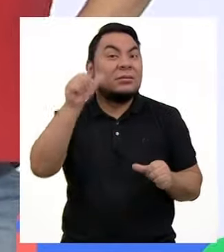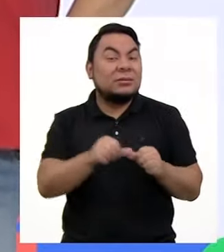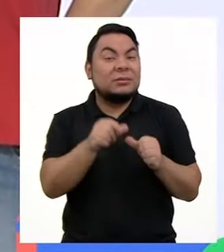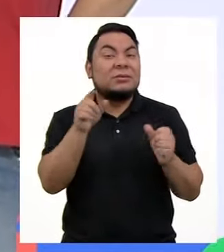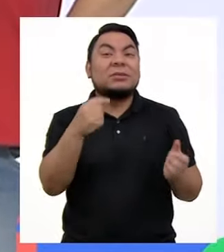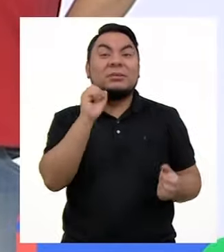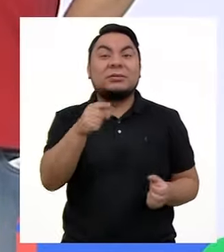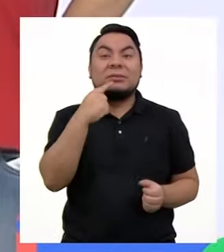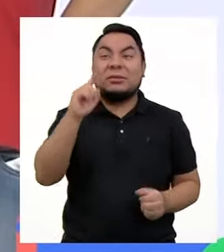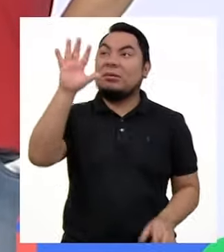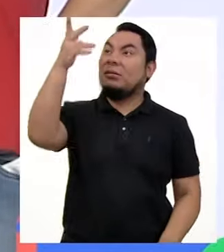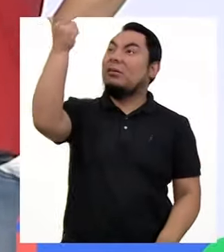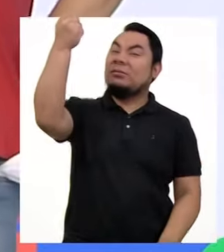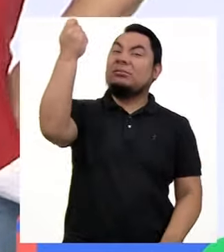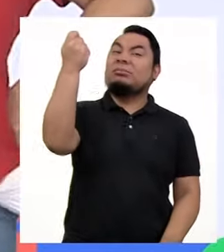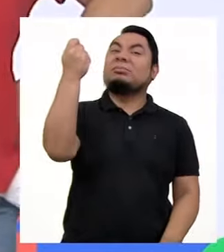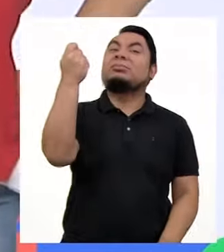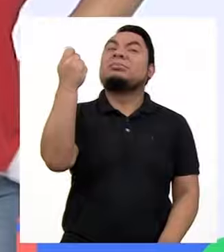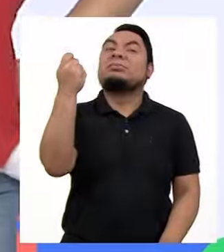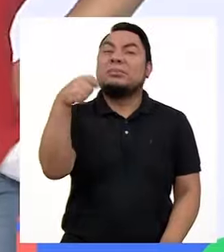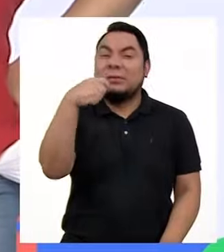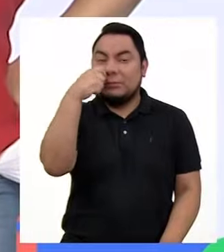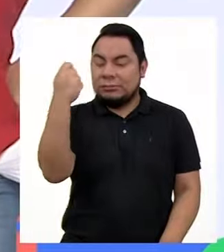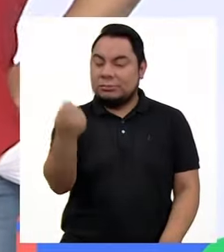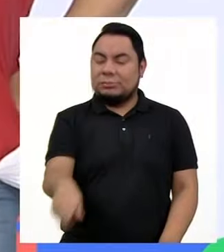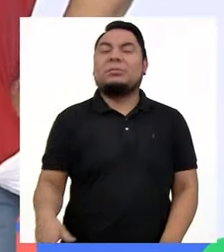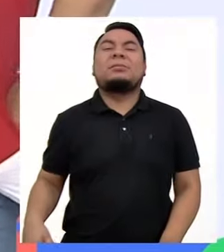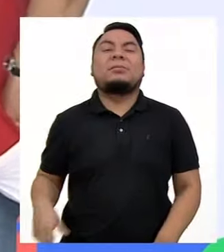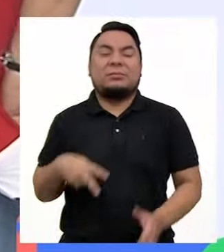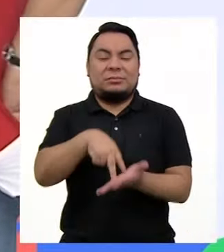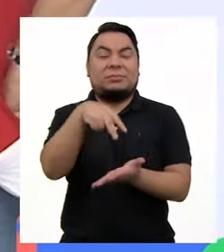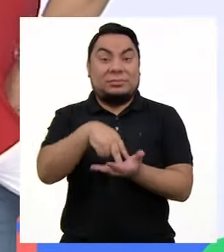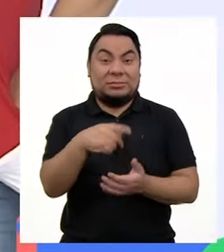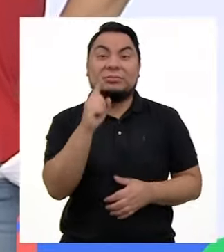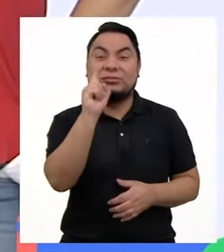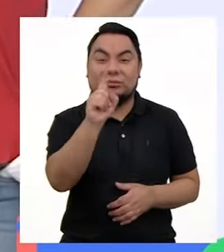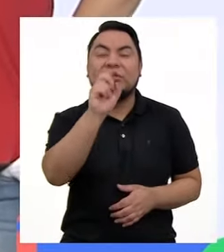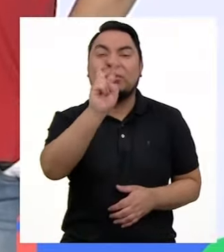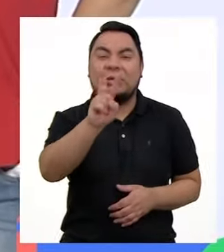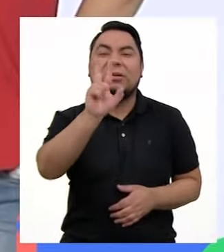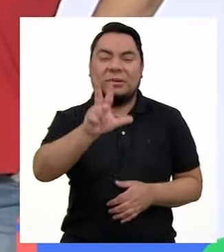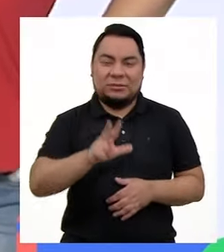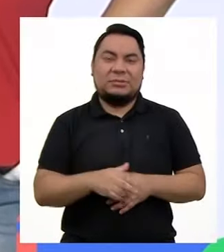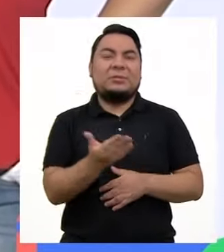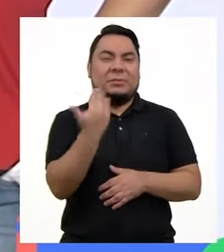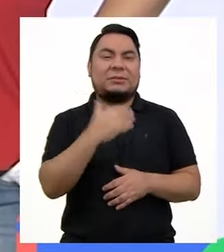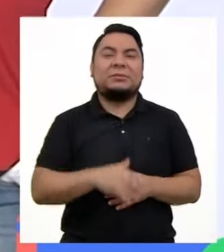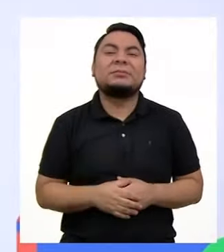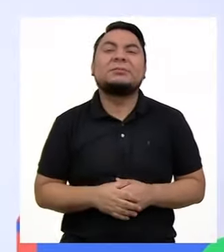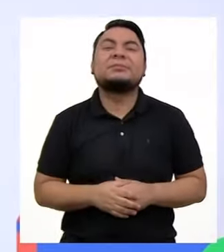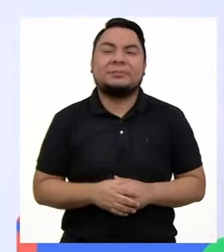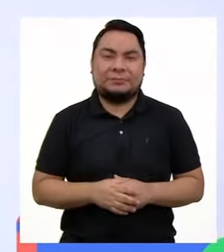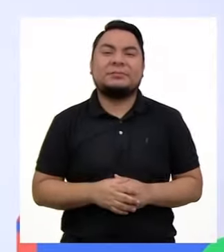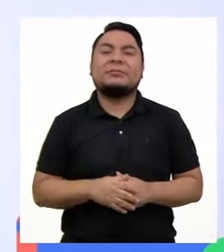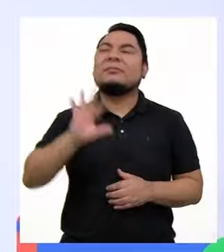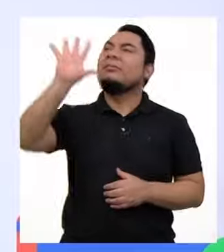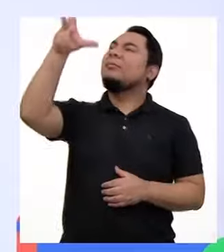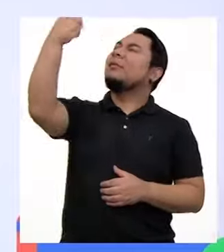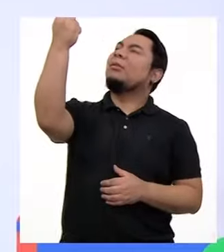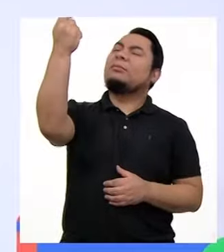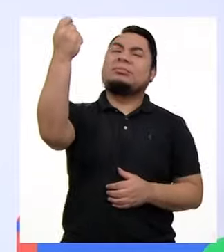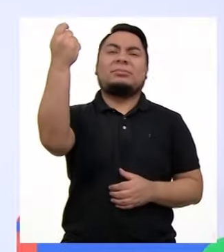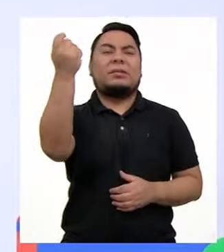esa pierna cuando tomen la hoja y vamos a poner a prueba su equilibrio. A la una, a las dos y vamos a las tres. Que tomo la